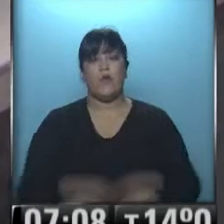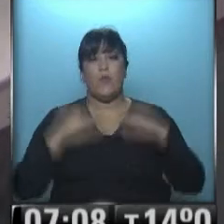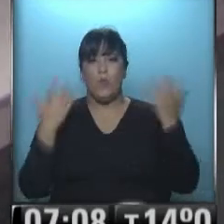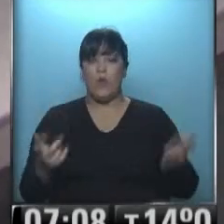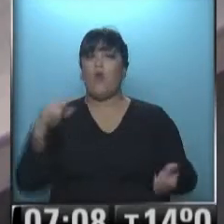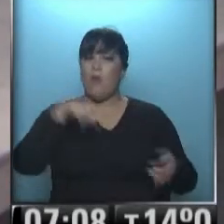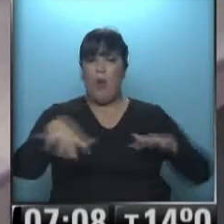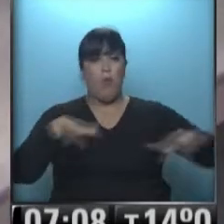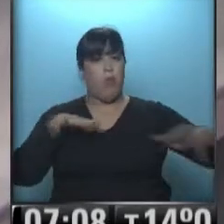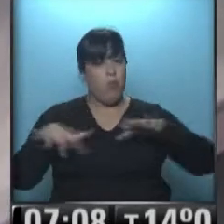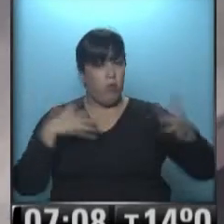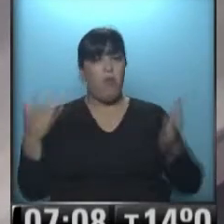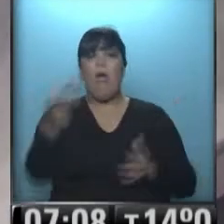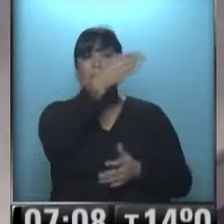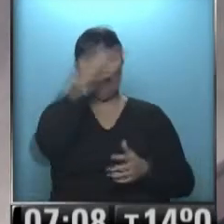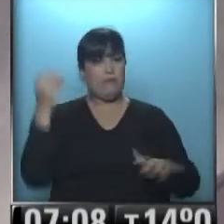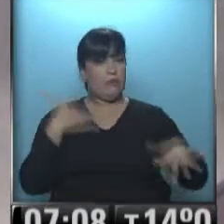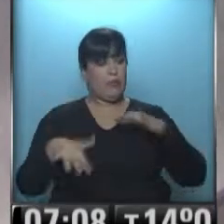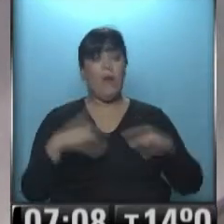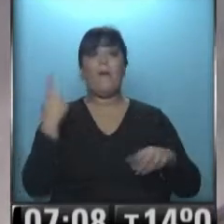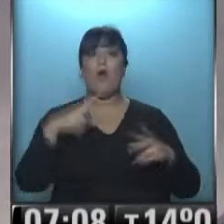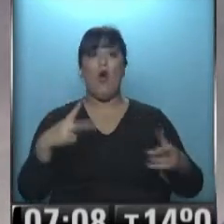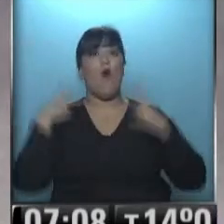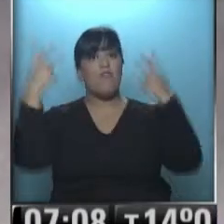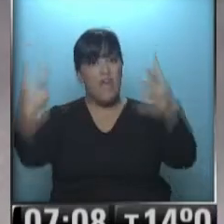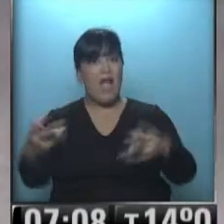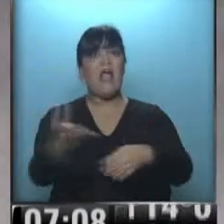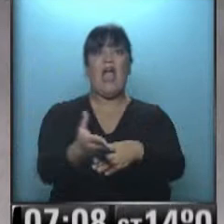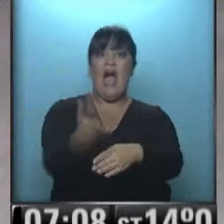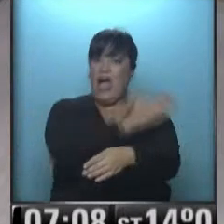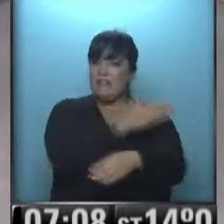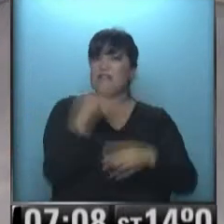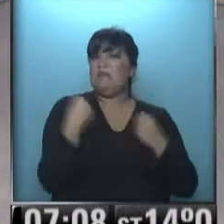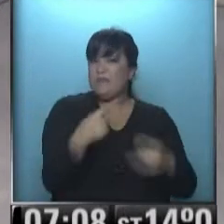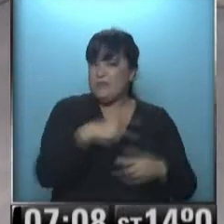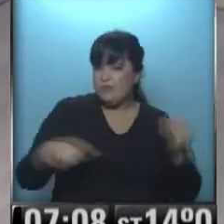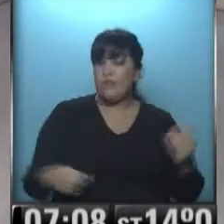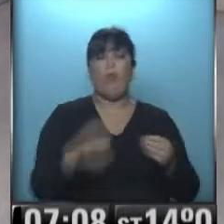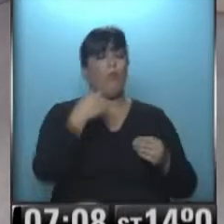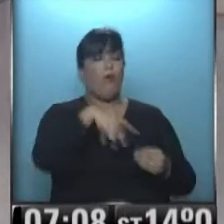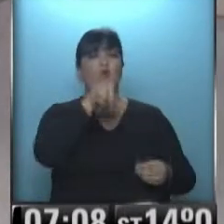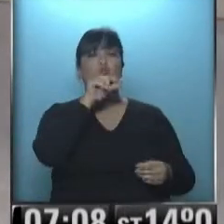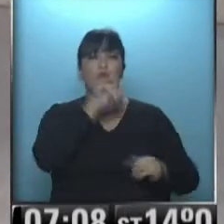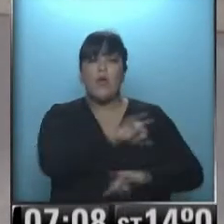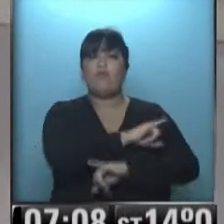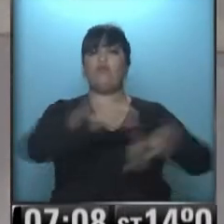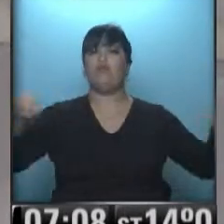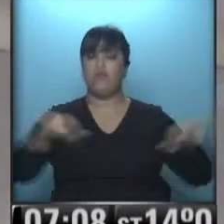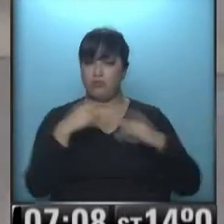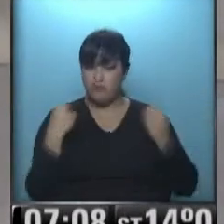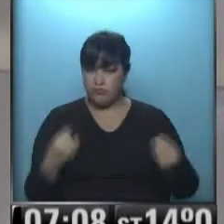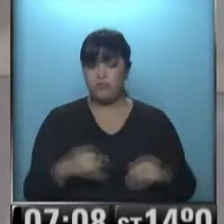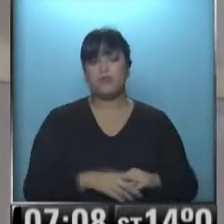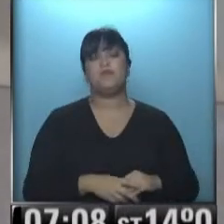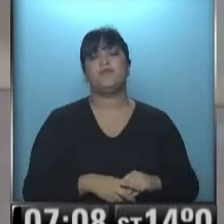está muy activa la presidenta. Antes de salir en este viaje, en esta gira que comenzó el día de ayer, dedicó unas palabras especiales a través de la